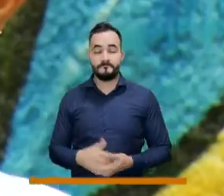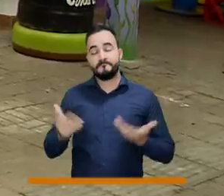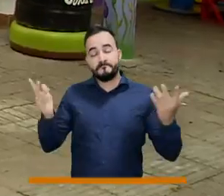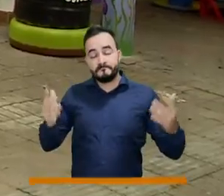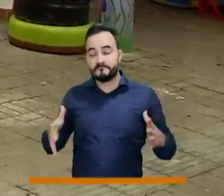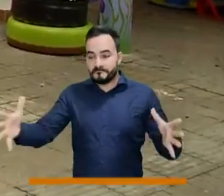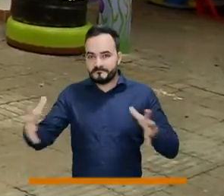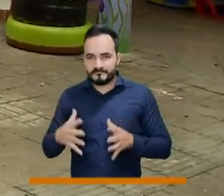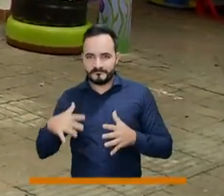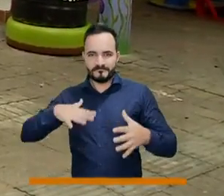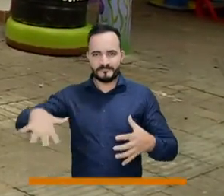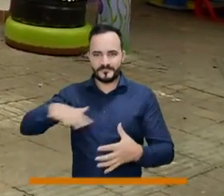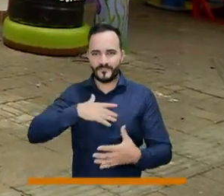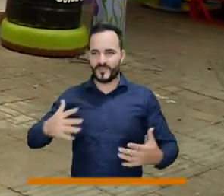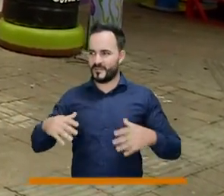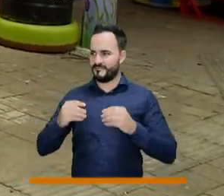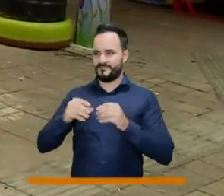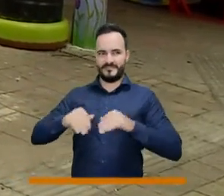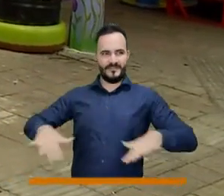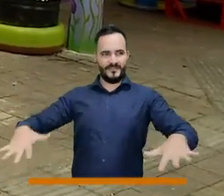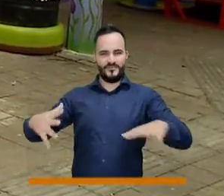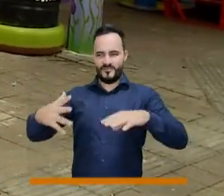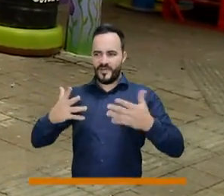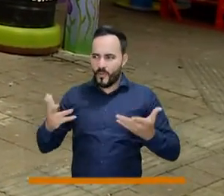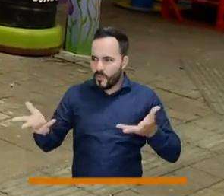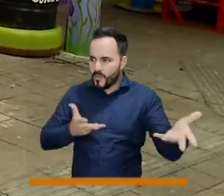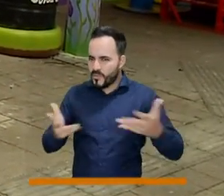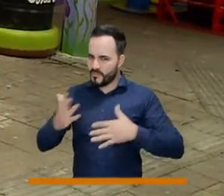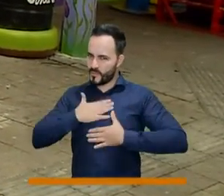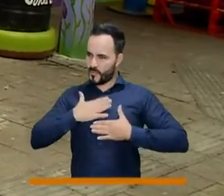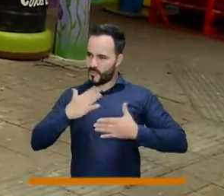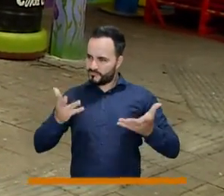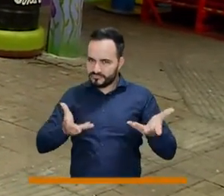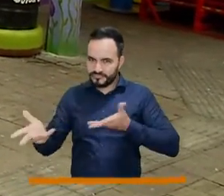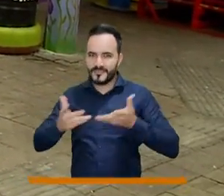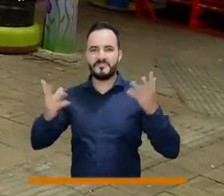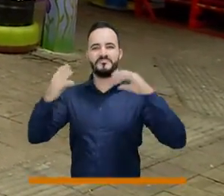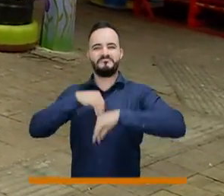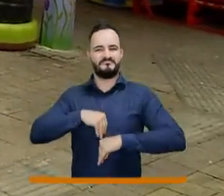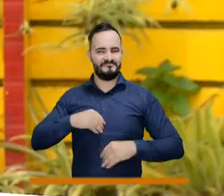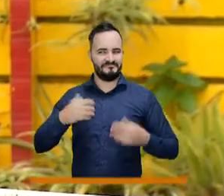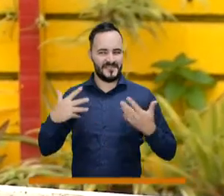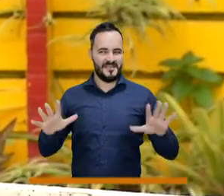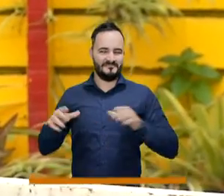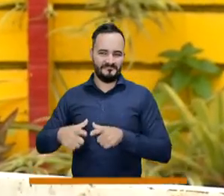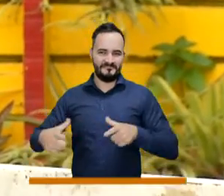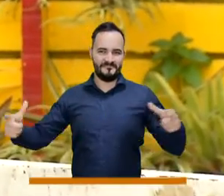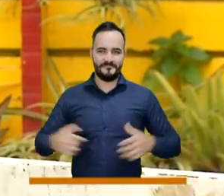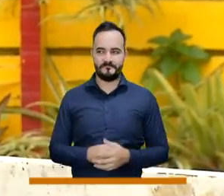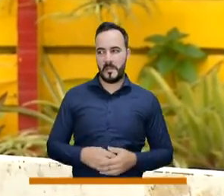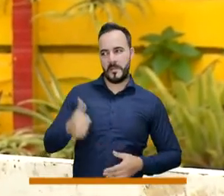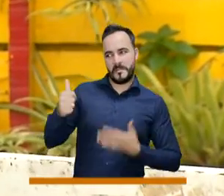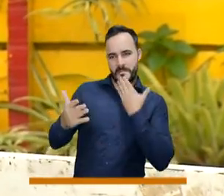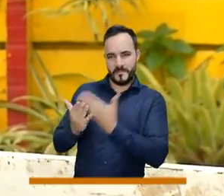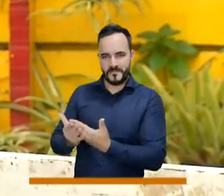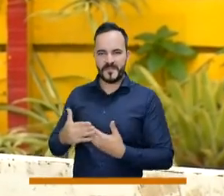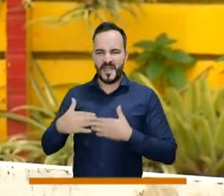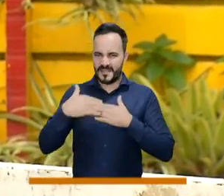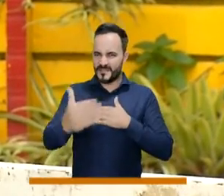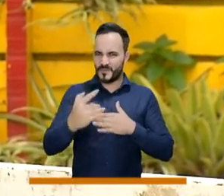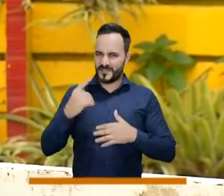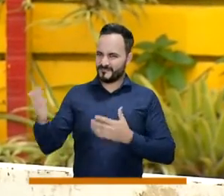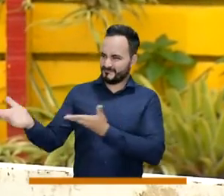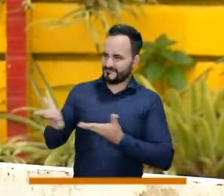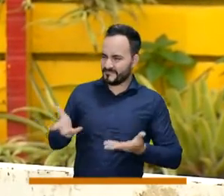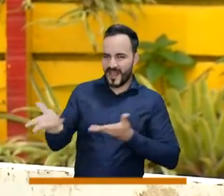territorios. Bueno, pues ya vamos a volver entonces con estas dos maravillosas invitadas y a contarles más historias de este bello